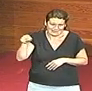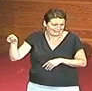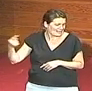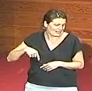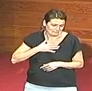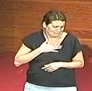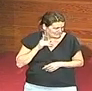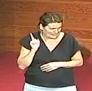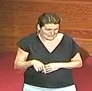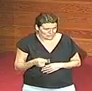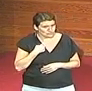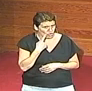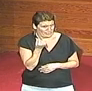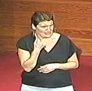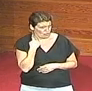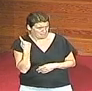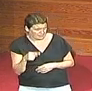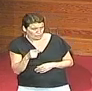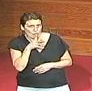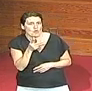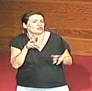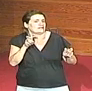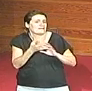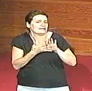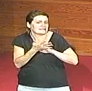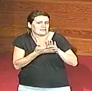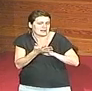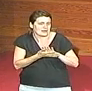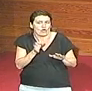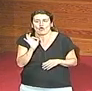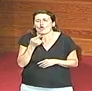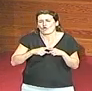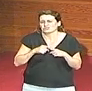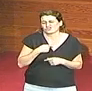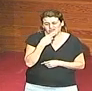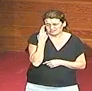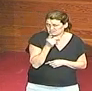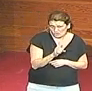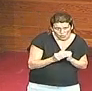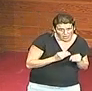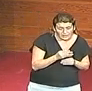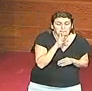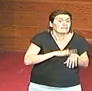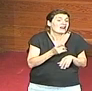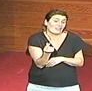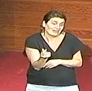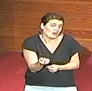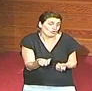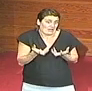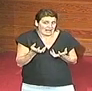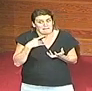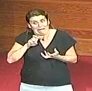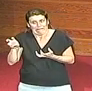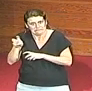compañeros. Yo he perdido dinero por hacer ciertos temas o he tenido que hacer cosas que no me interesaban para poder ganar el dinero para poder irme a investigar otra